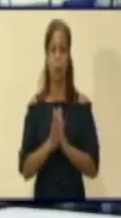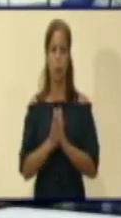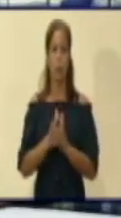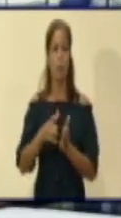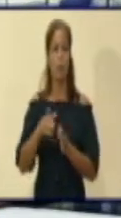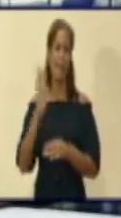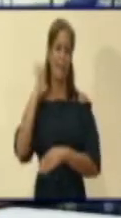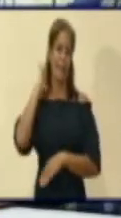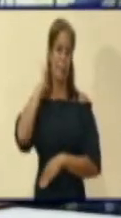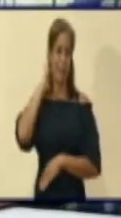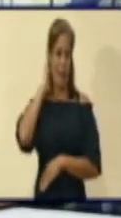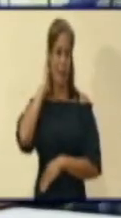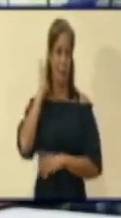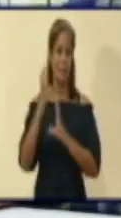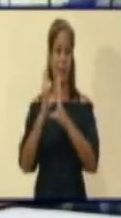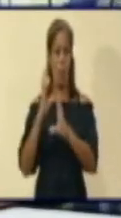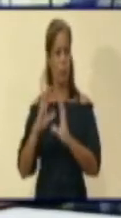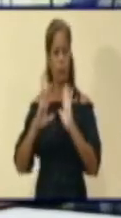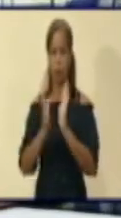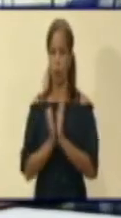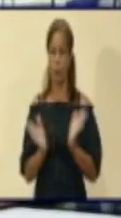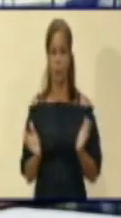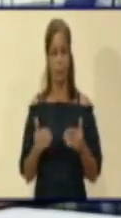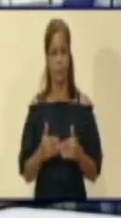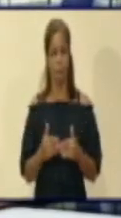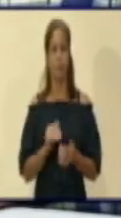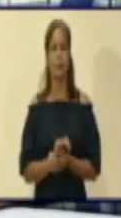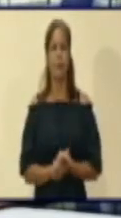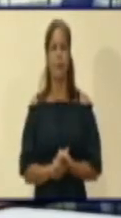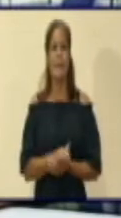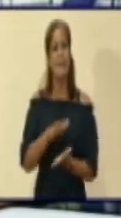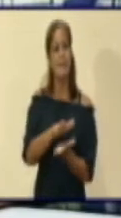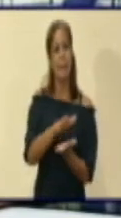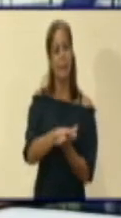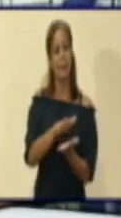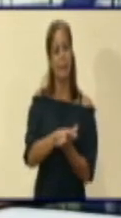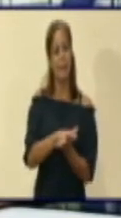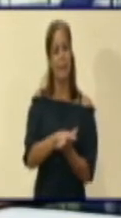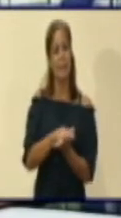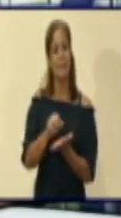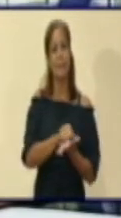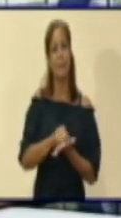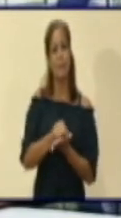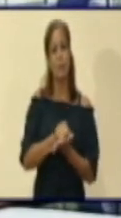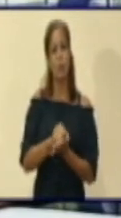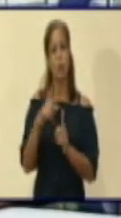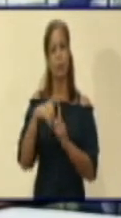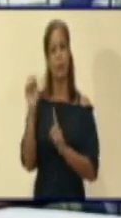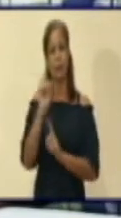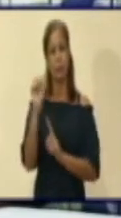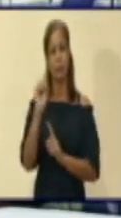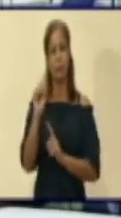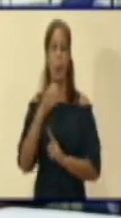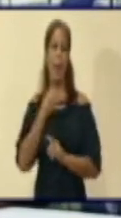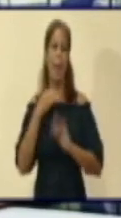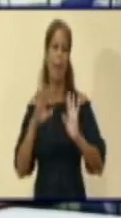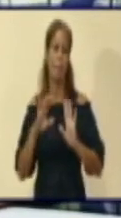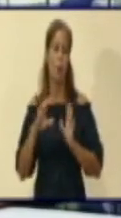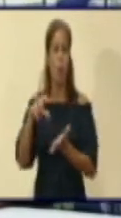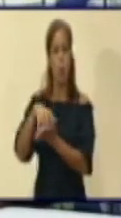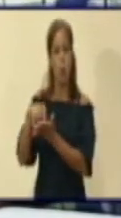tiene sentido mantener las terminales abiertas. Se mantiene el servicio de transportación para los trabajadores de actividades imprescindibles en la producción de los servicios, priorizando, y